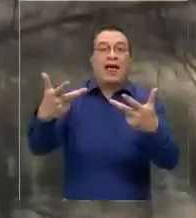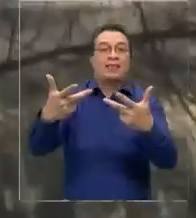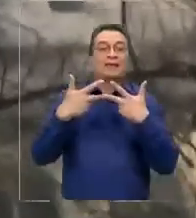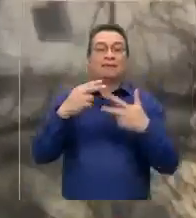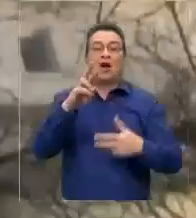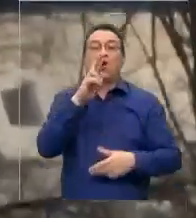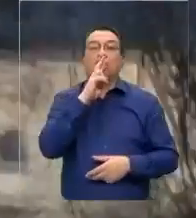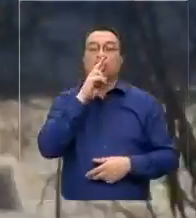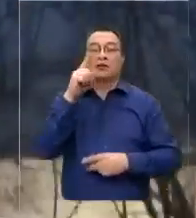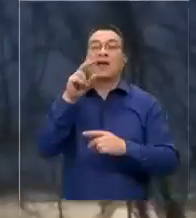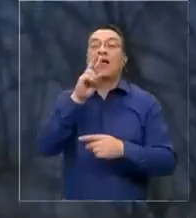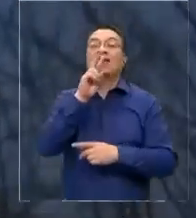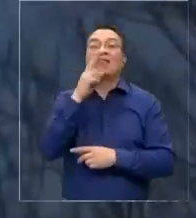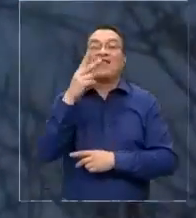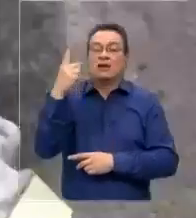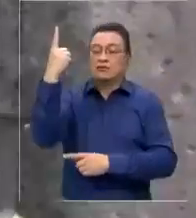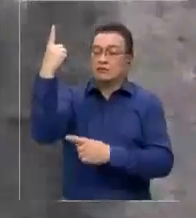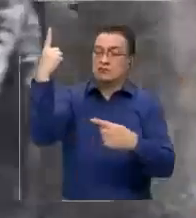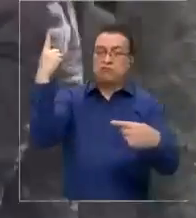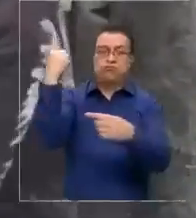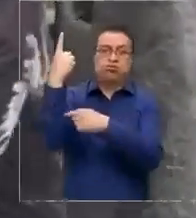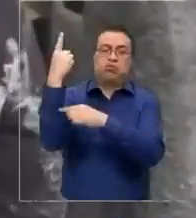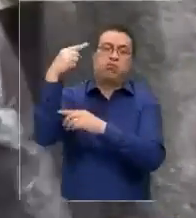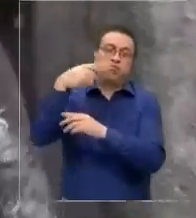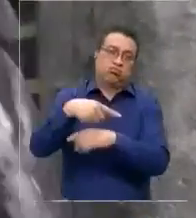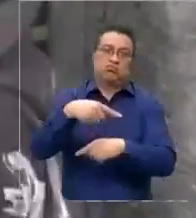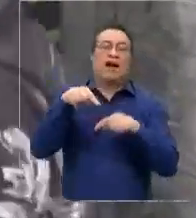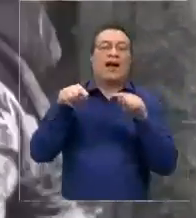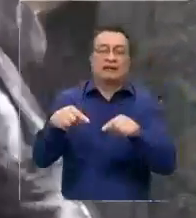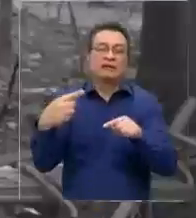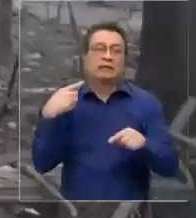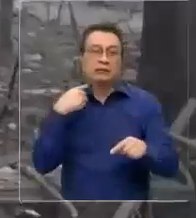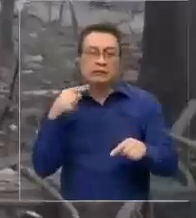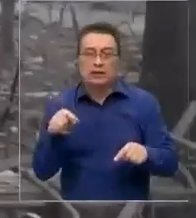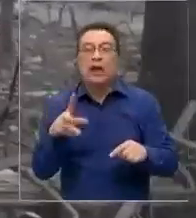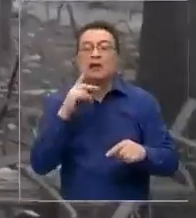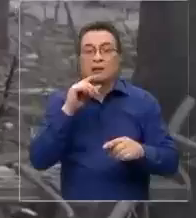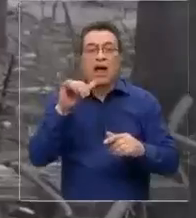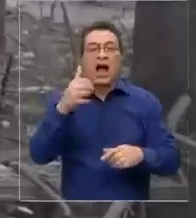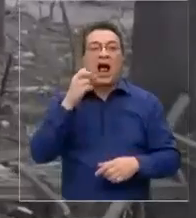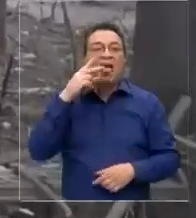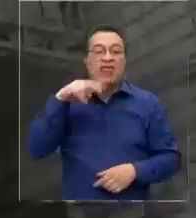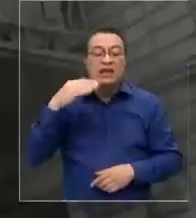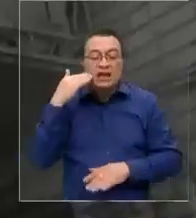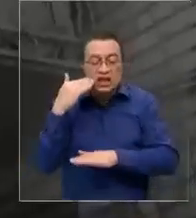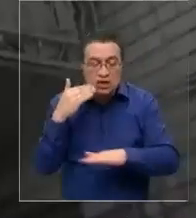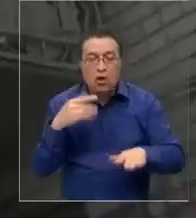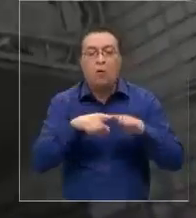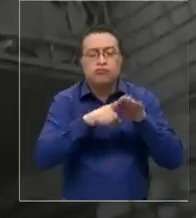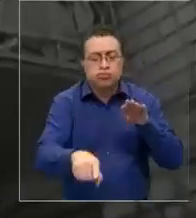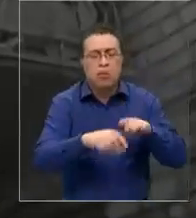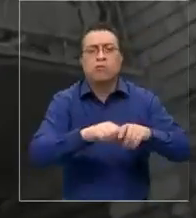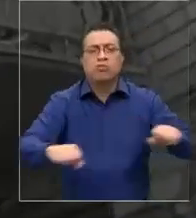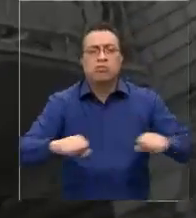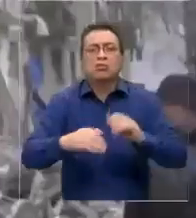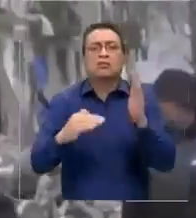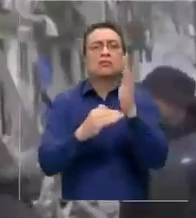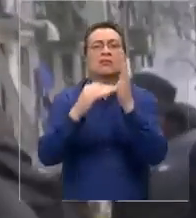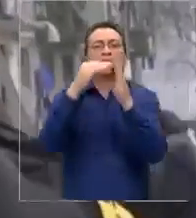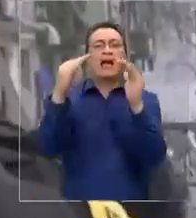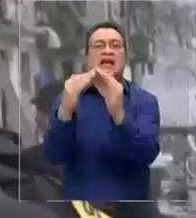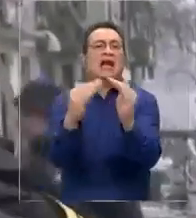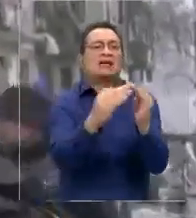ruso a una antena de radio y TV. Bombardeos que también han afectado a jardines infantiles y edificios residenciales.